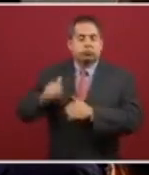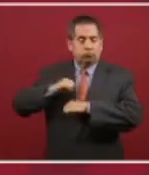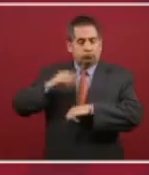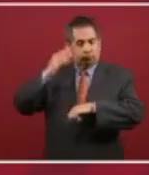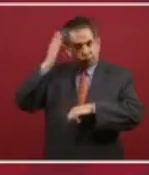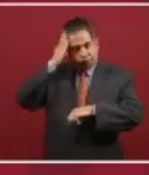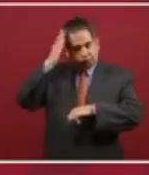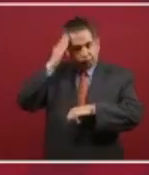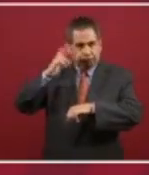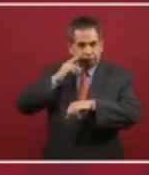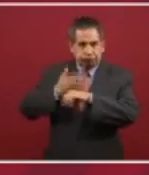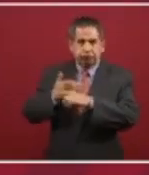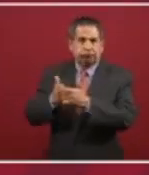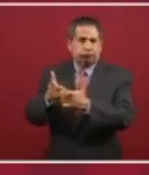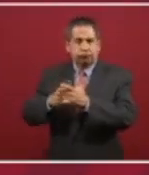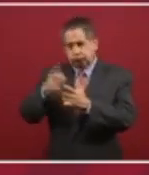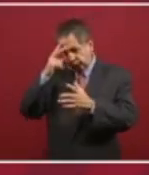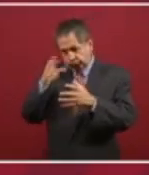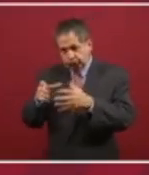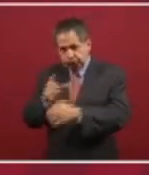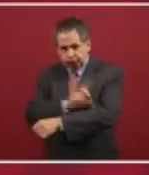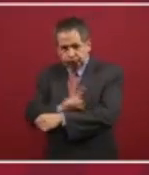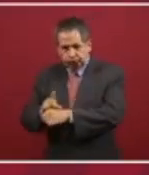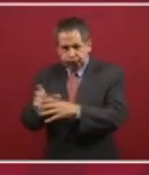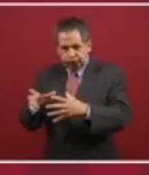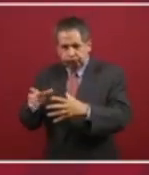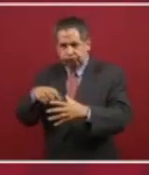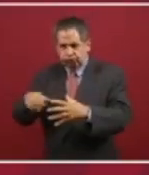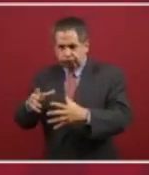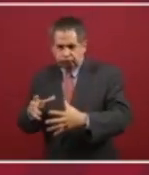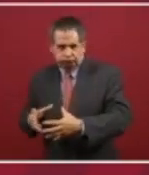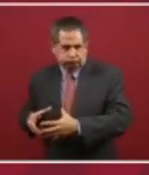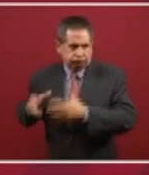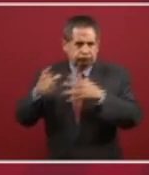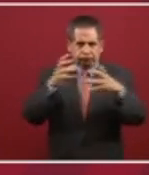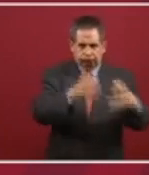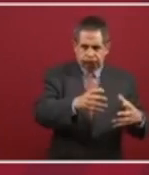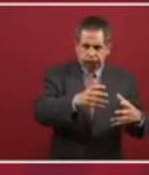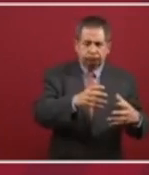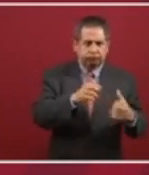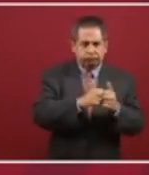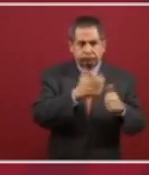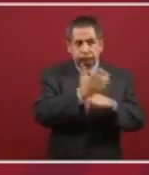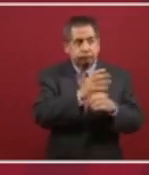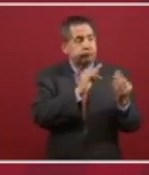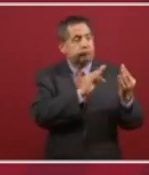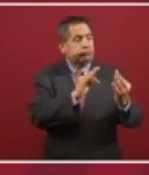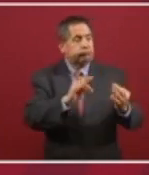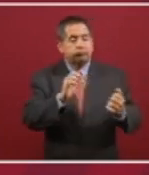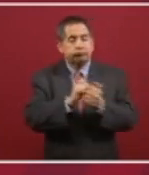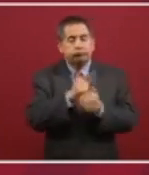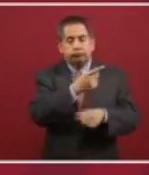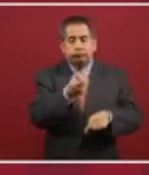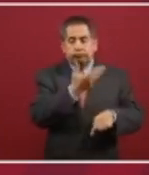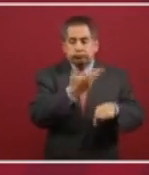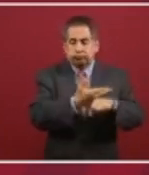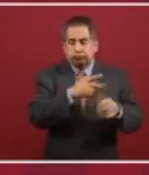encabeza la delegación mexicana en Estados Unidos, con el secretario de Estado